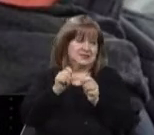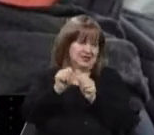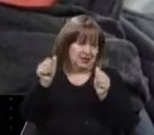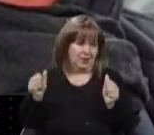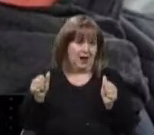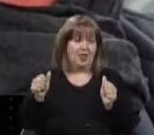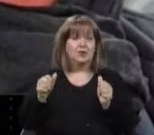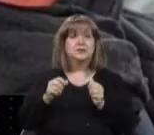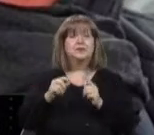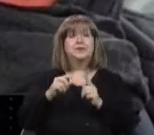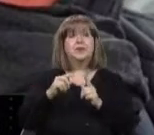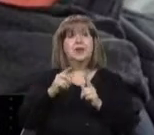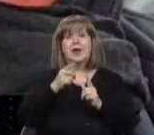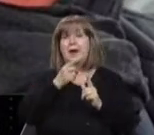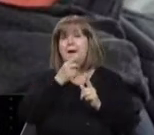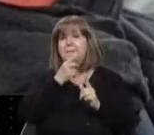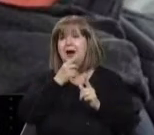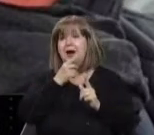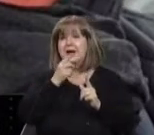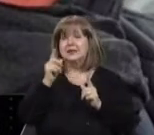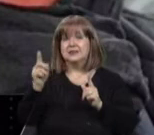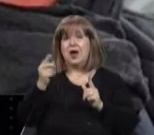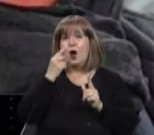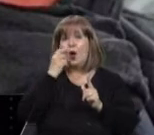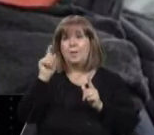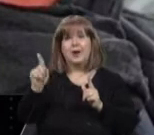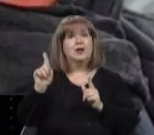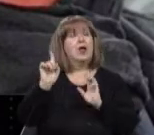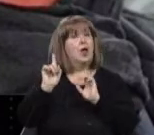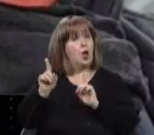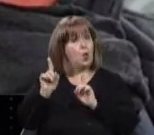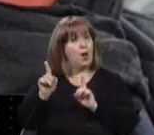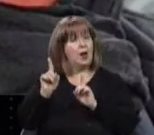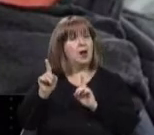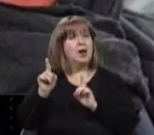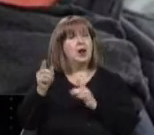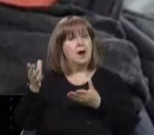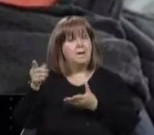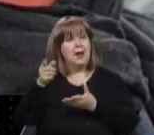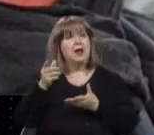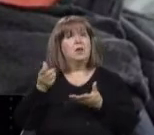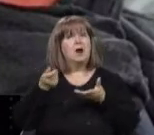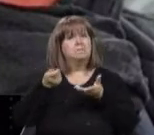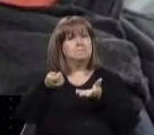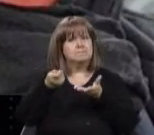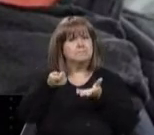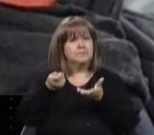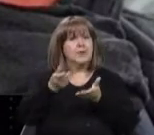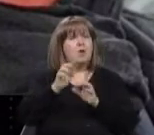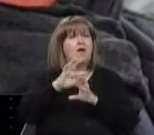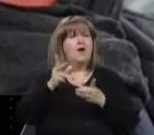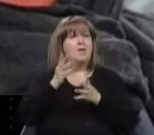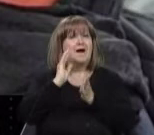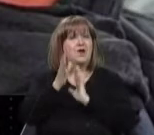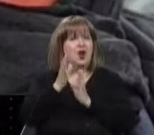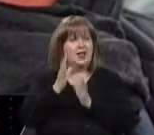No descartan de que podría haber estado vinculado a esta instigación a la violencia, ¿sí? Por eso es que se